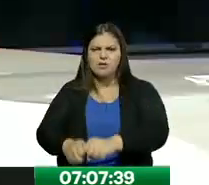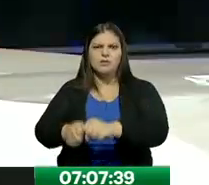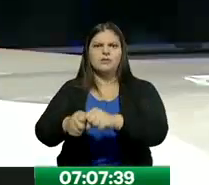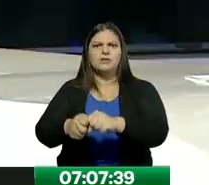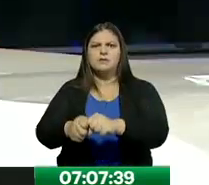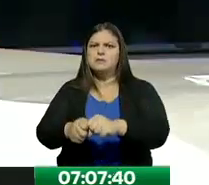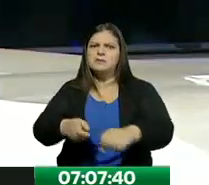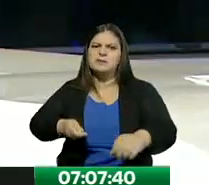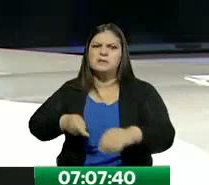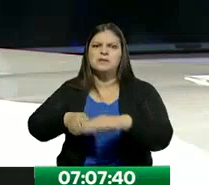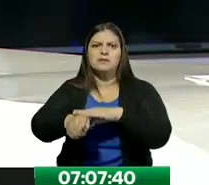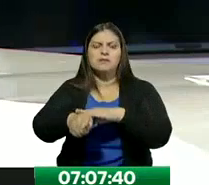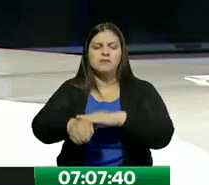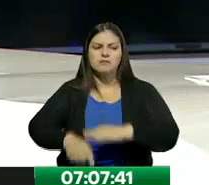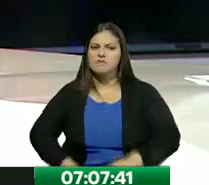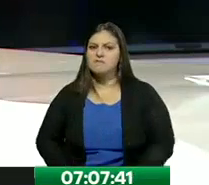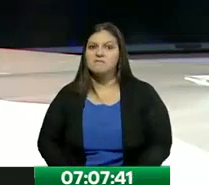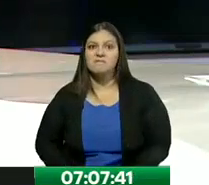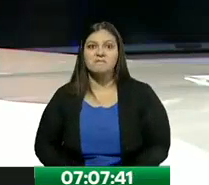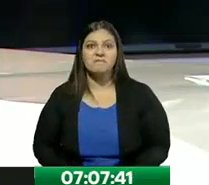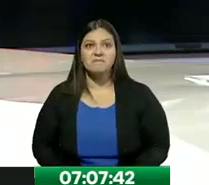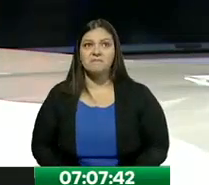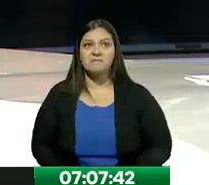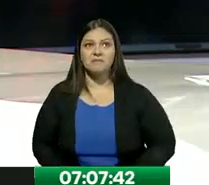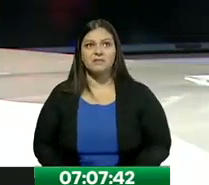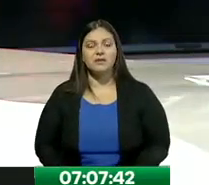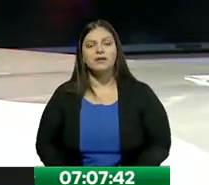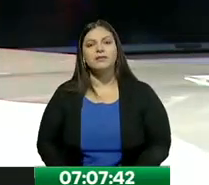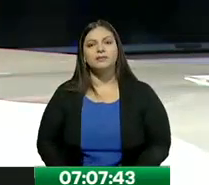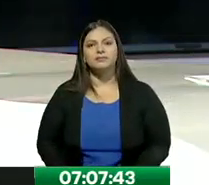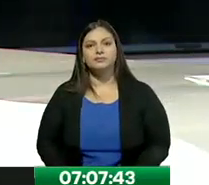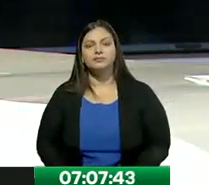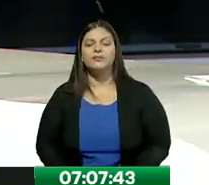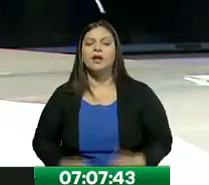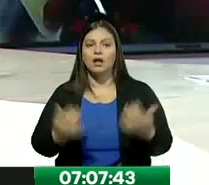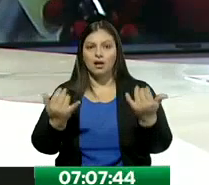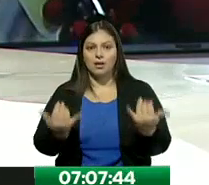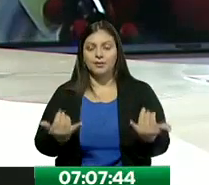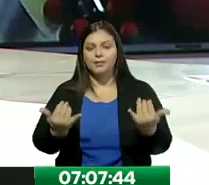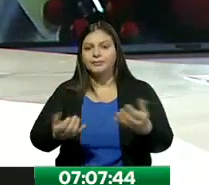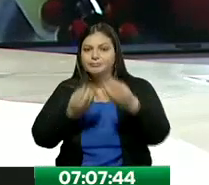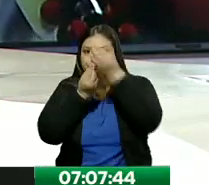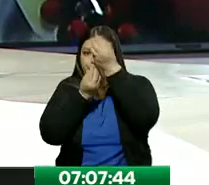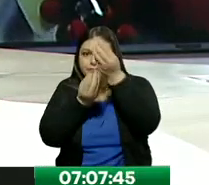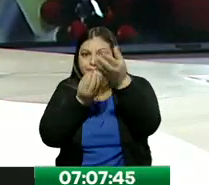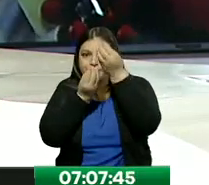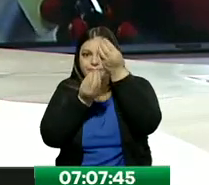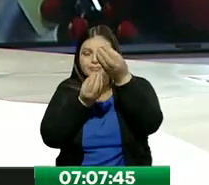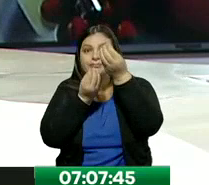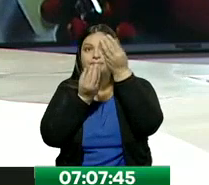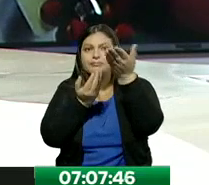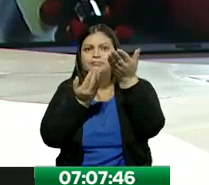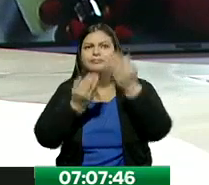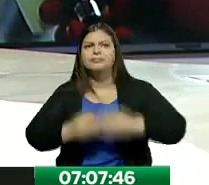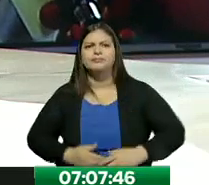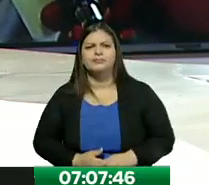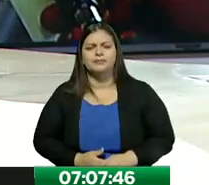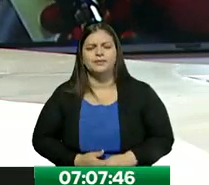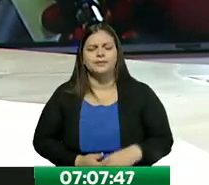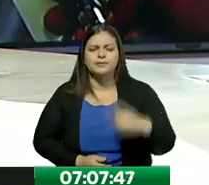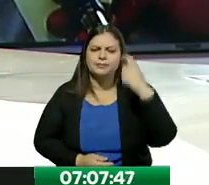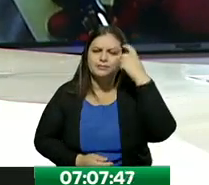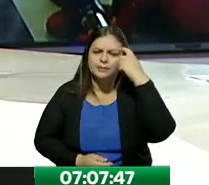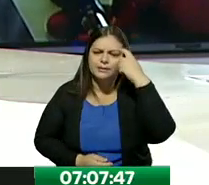y aumentar. Nosotros, los medios de comunicación, igual, ¿no? Debemos seguir ponderando el tema este de que vaya eliminándose